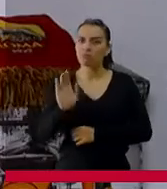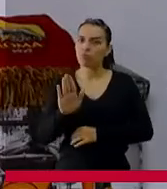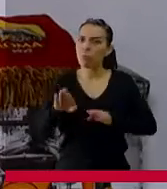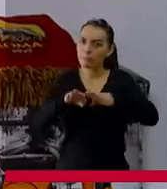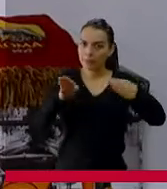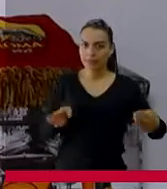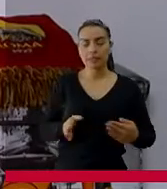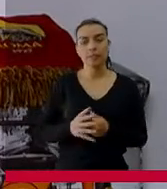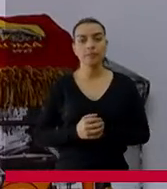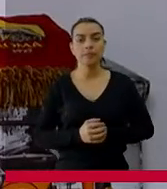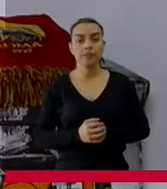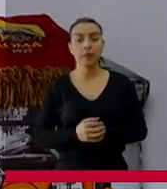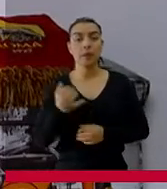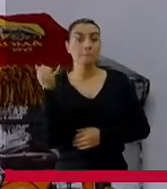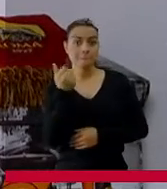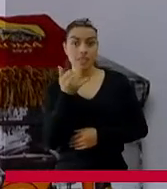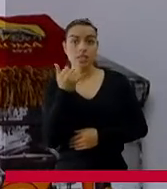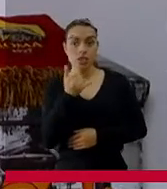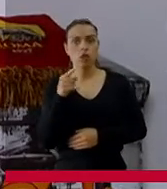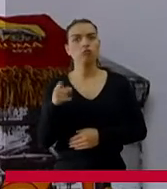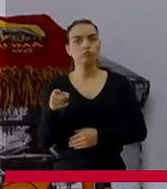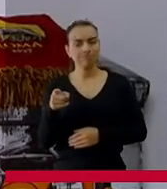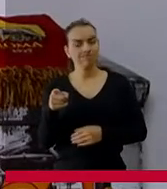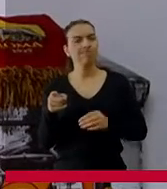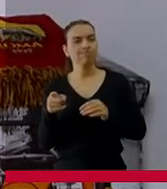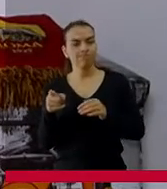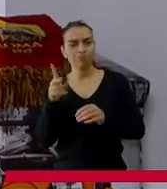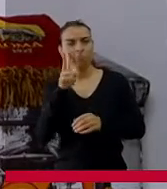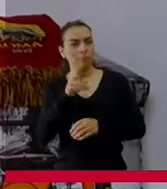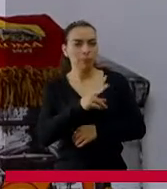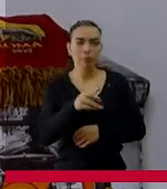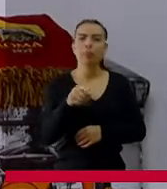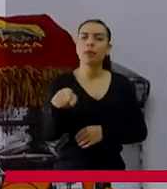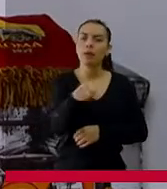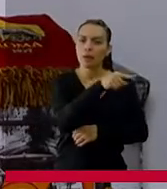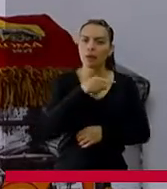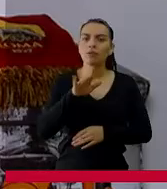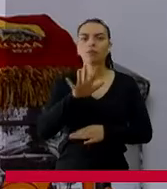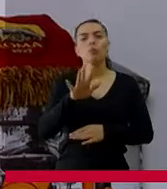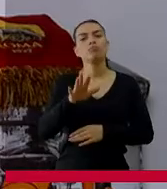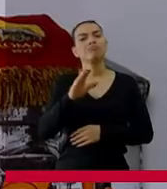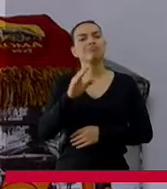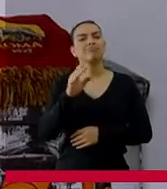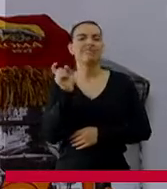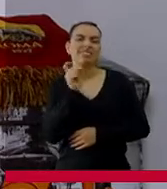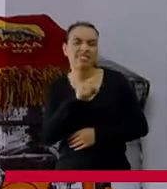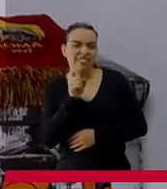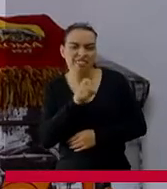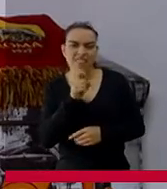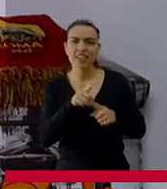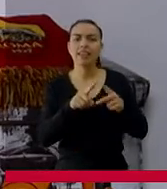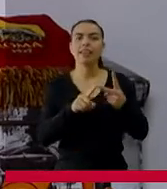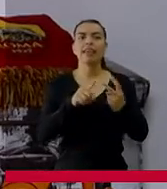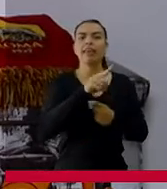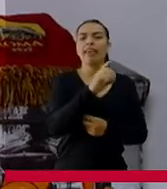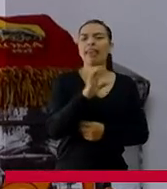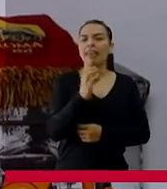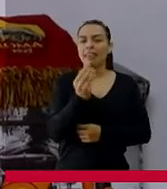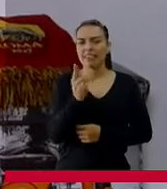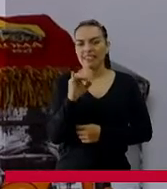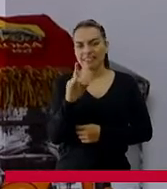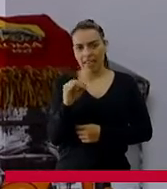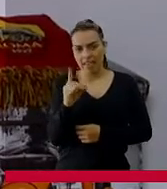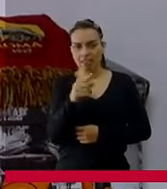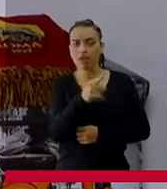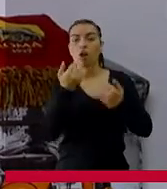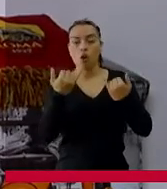y al igual que millonarios los otros dos equipos de la capital independiente y santa fe y la equidad iniciaron hoy el proceso de toma